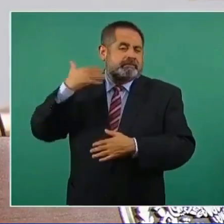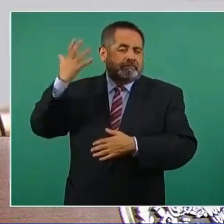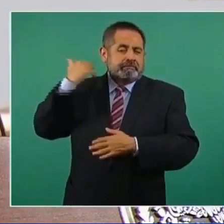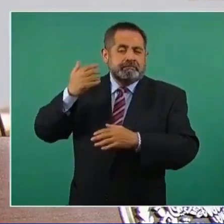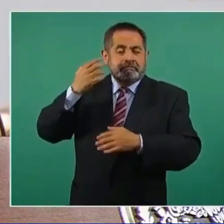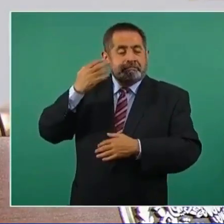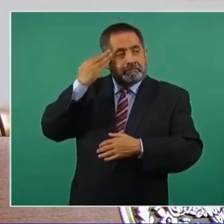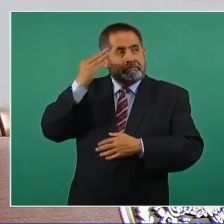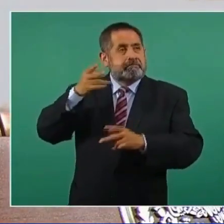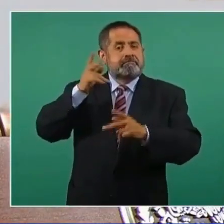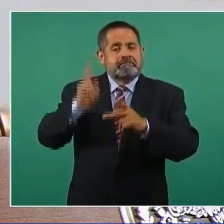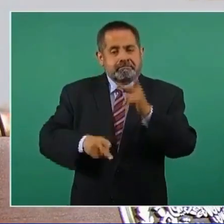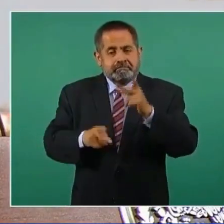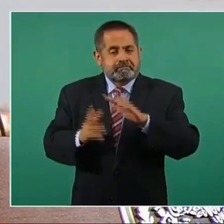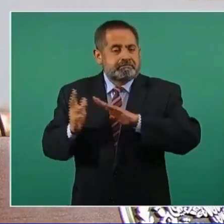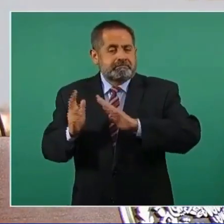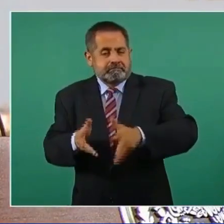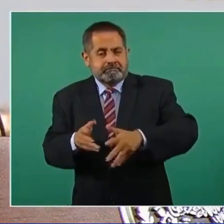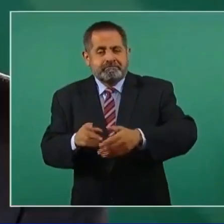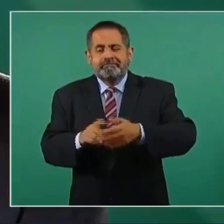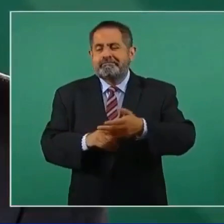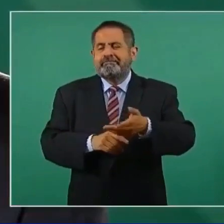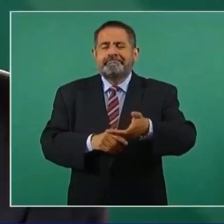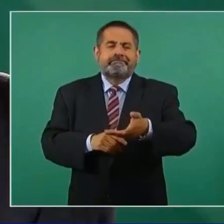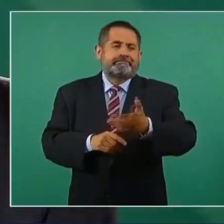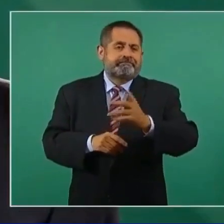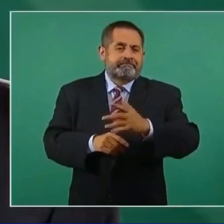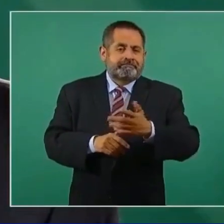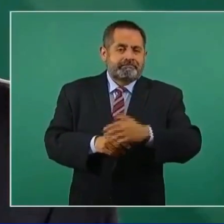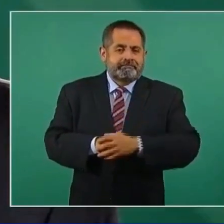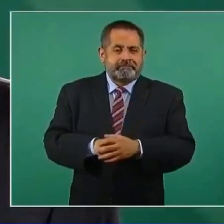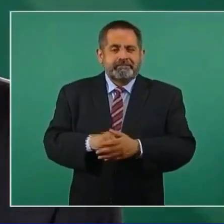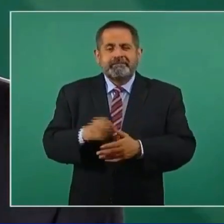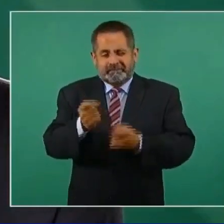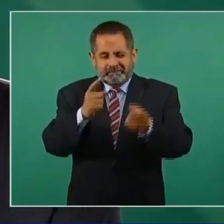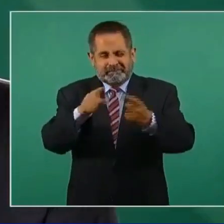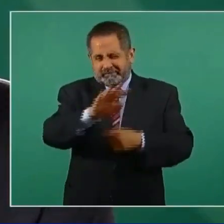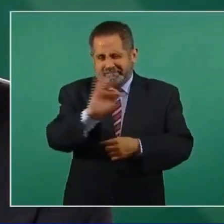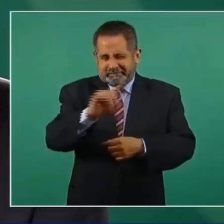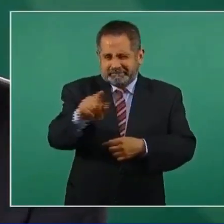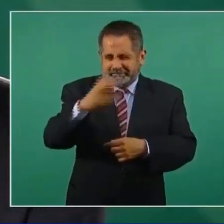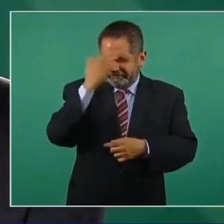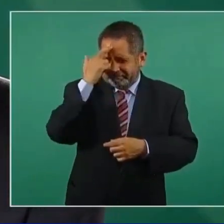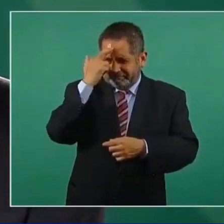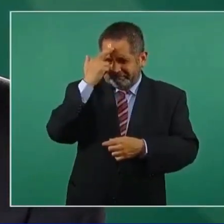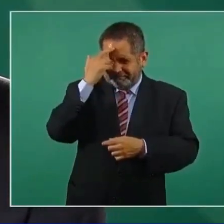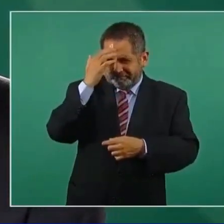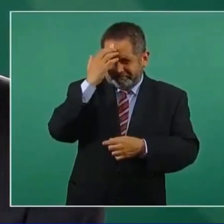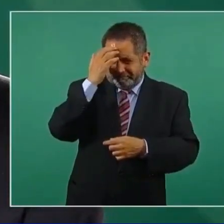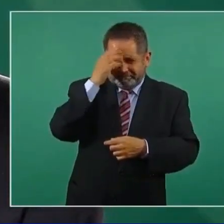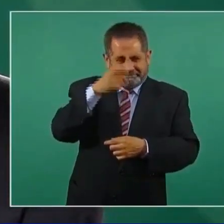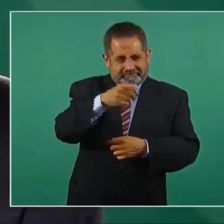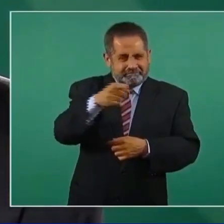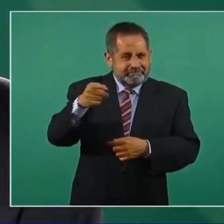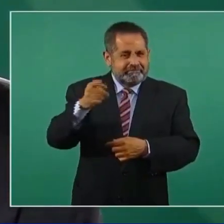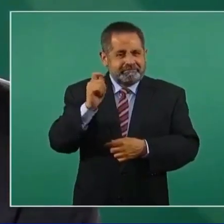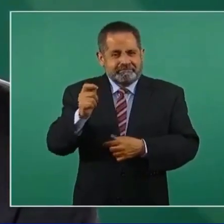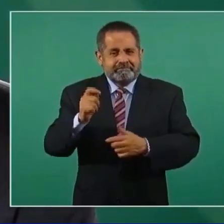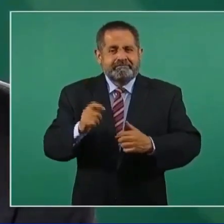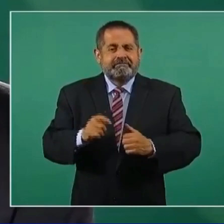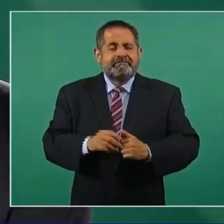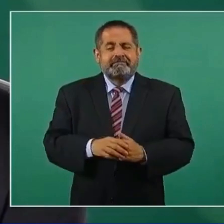interrumpida, parada. Algunos se deben de acordar de